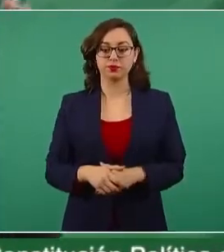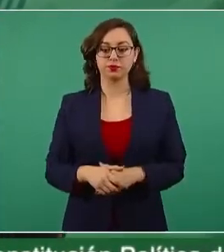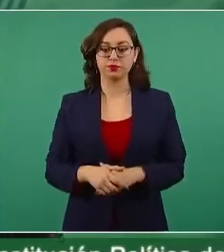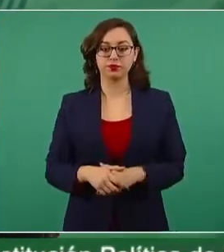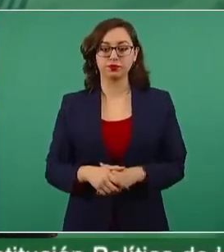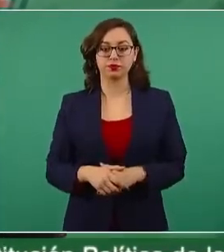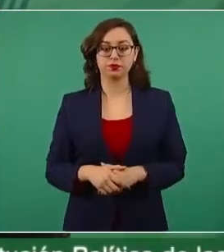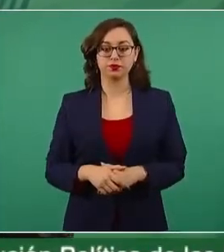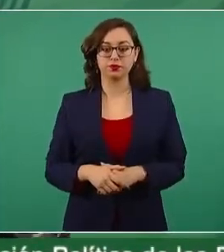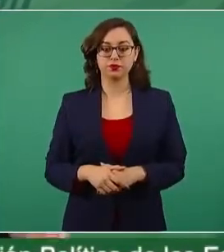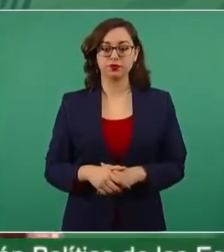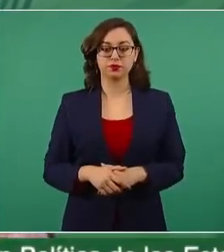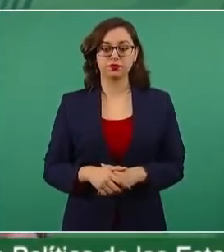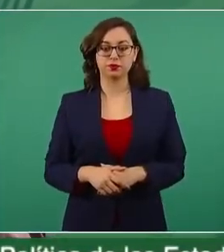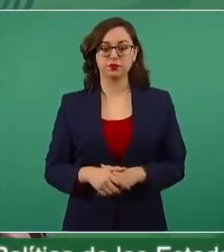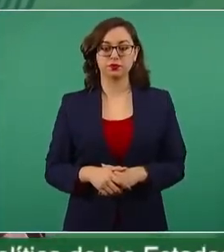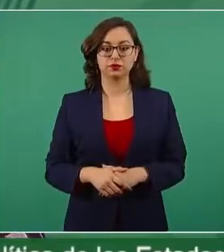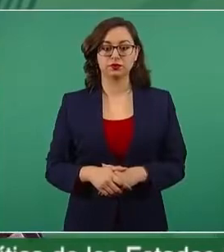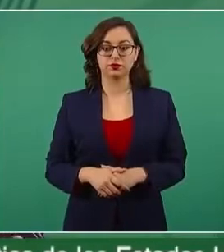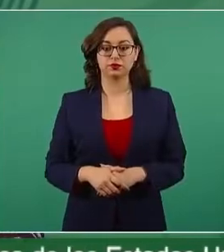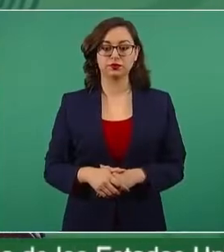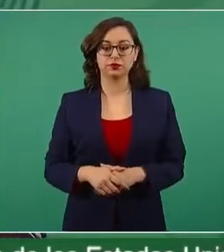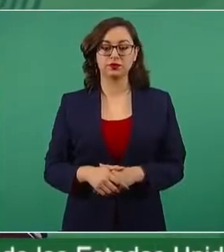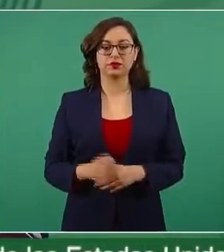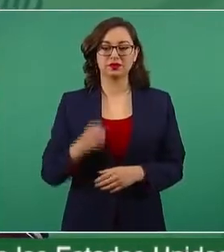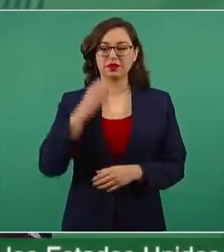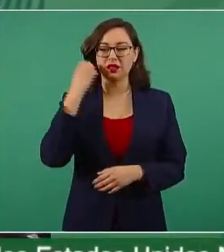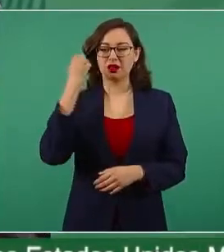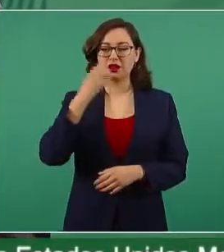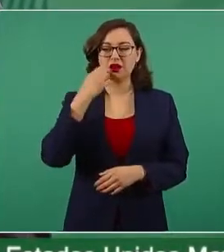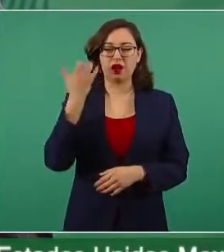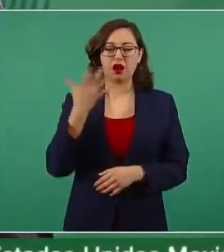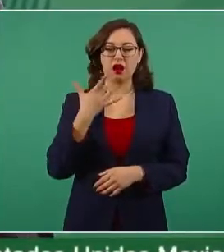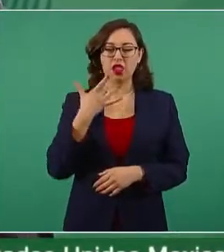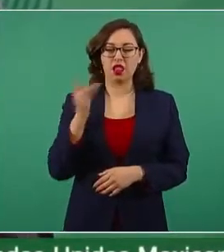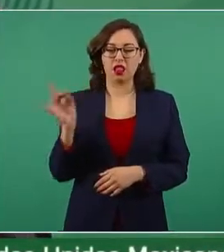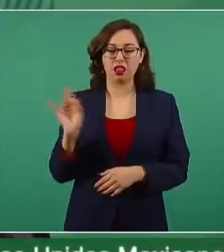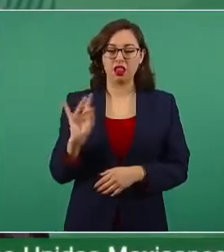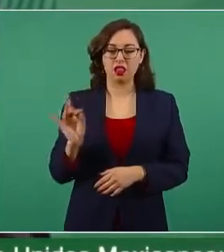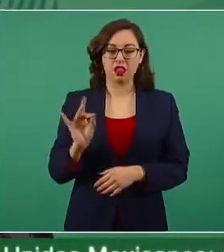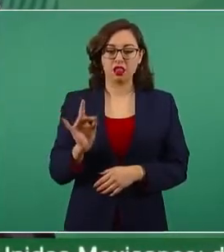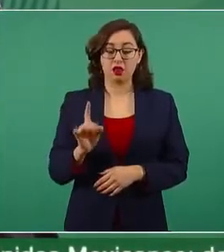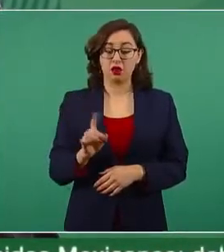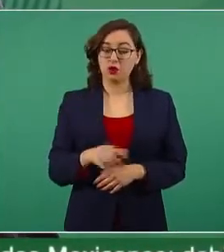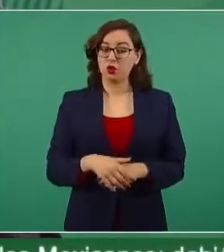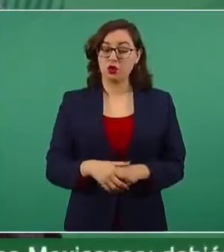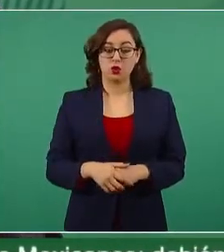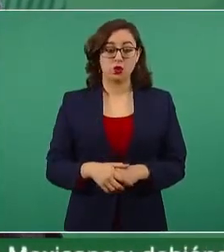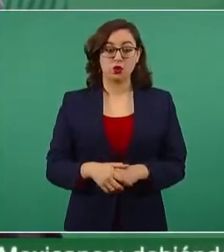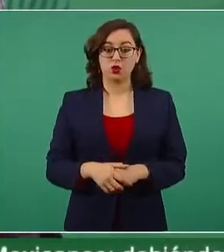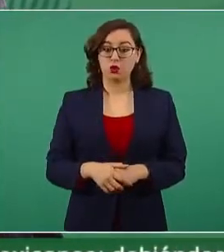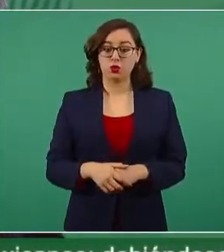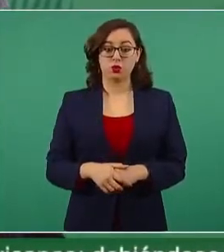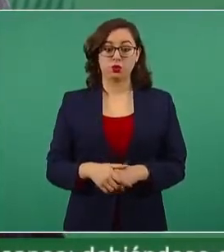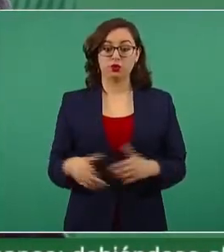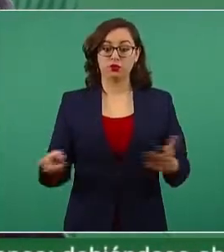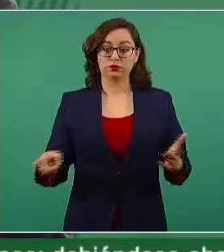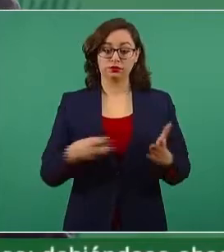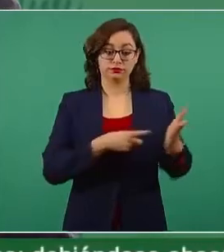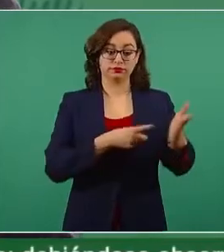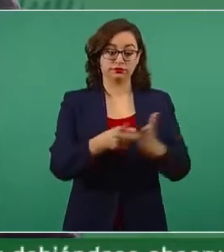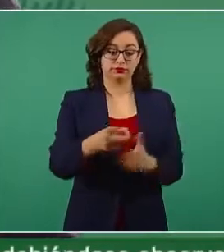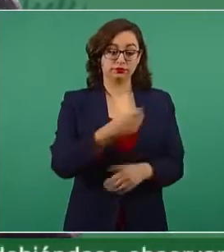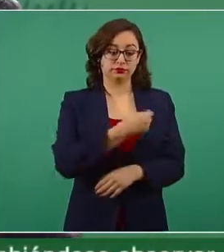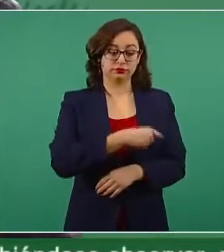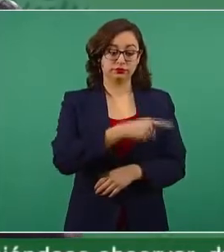No se debe ver a la ligera, así como se debe garantizar el derecho a la salud,